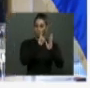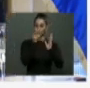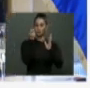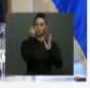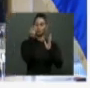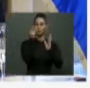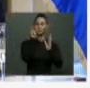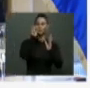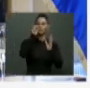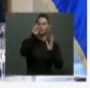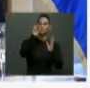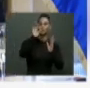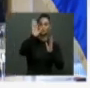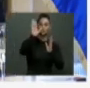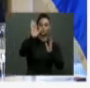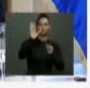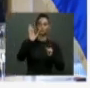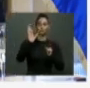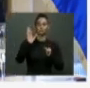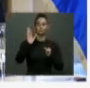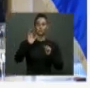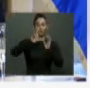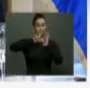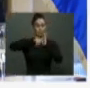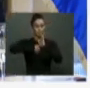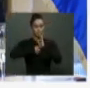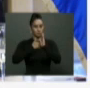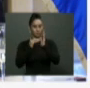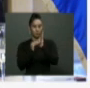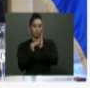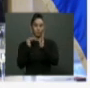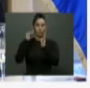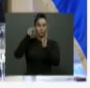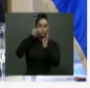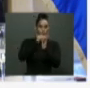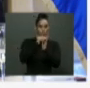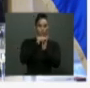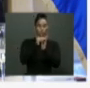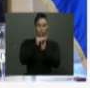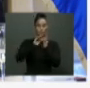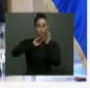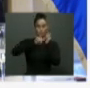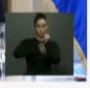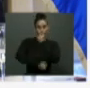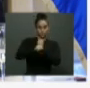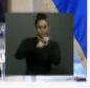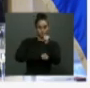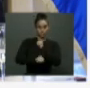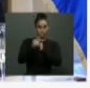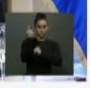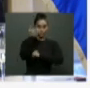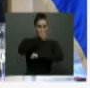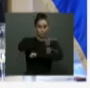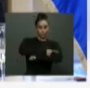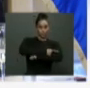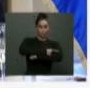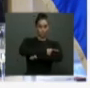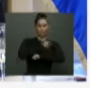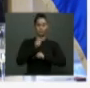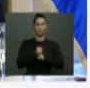yo estado cerca de personas cerca de ahí ahí con gente contagiada por yo no me quito mi máscara